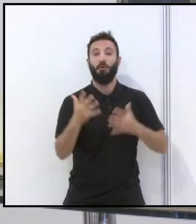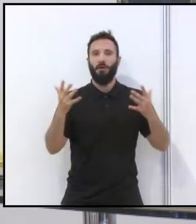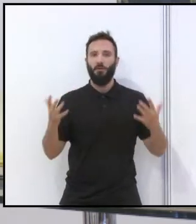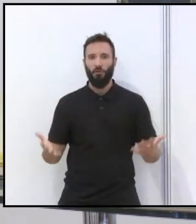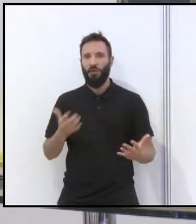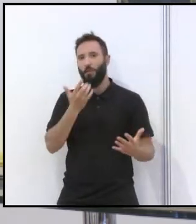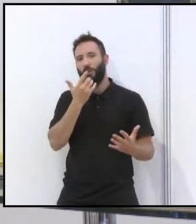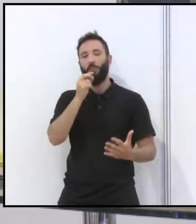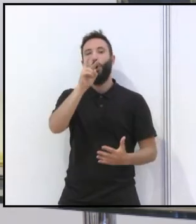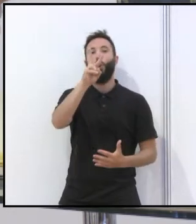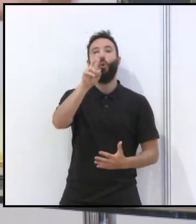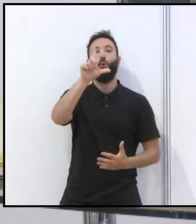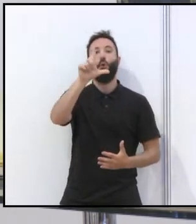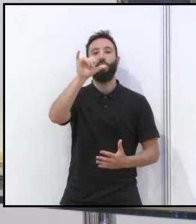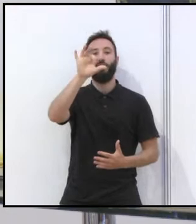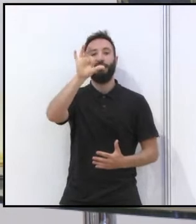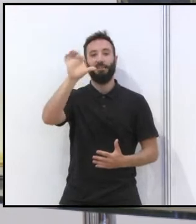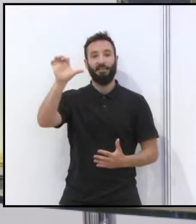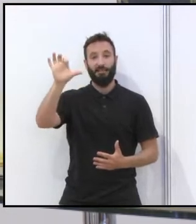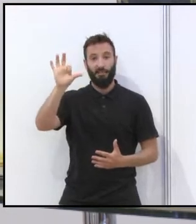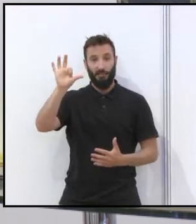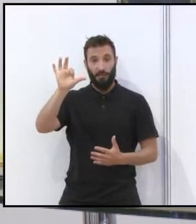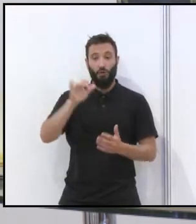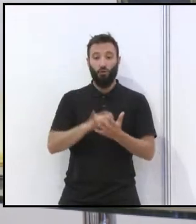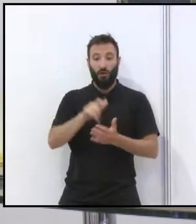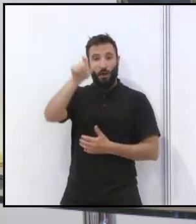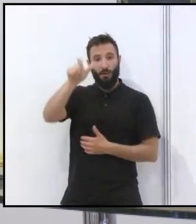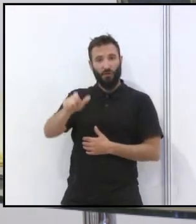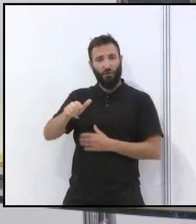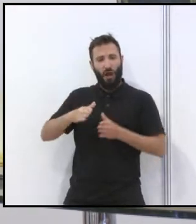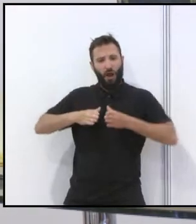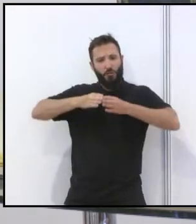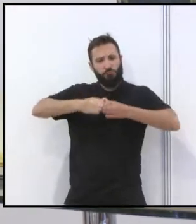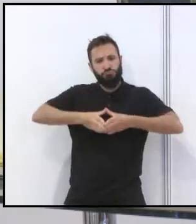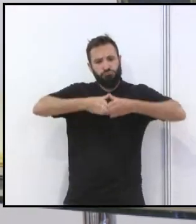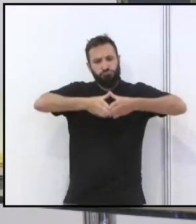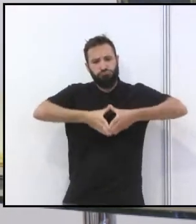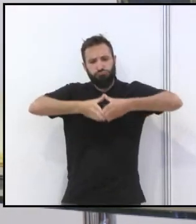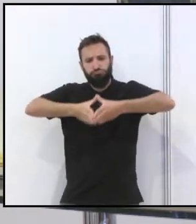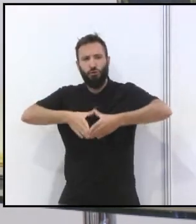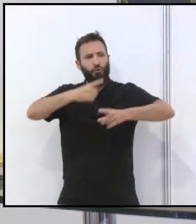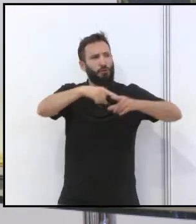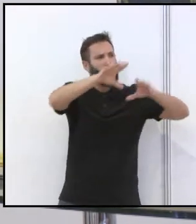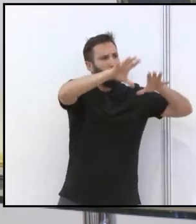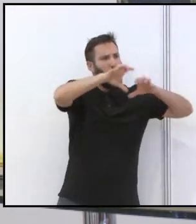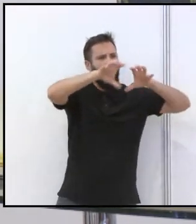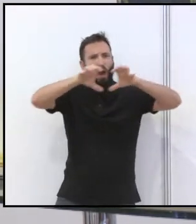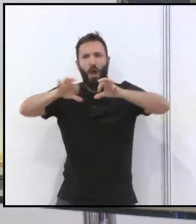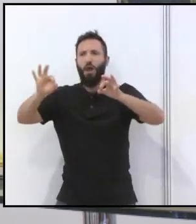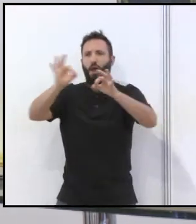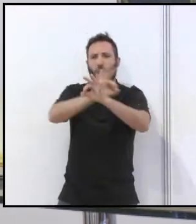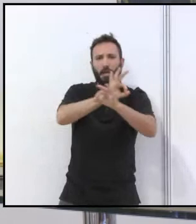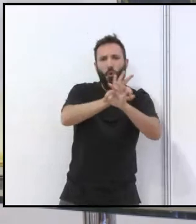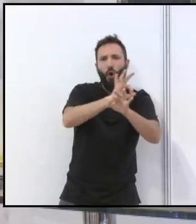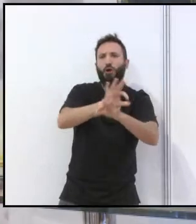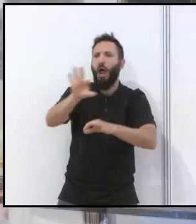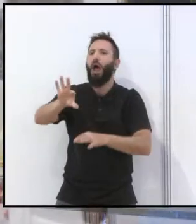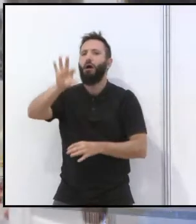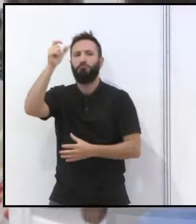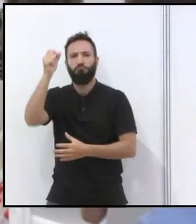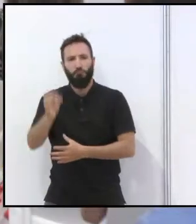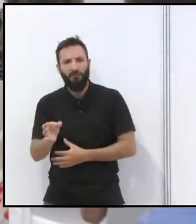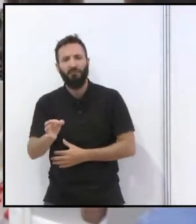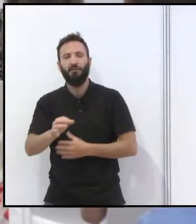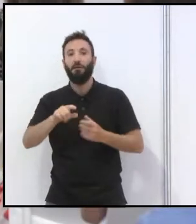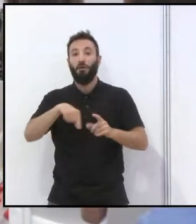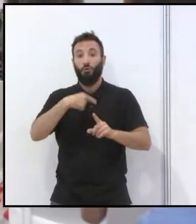de Ulises, ese hombre que recorre todos los mares, aprende un montón de cosas, se equivoca, acierta como todos nosotros,